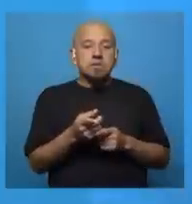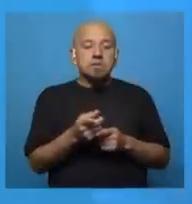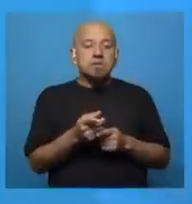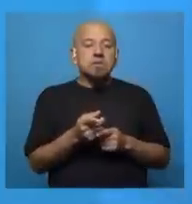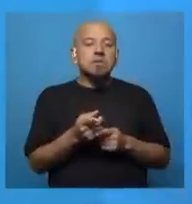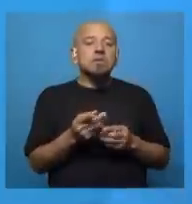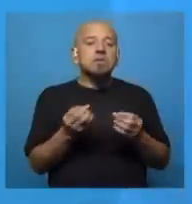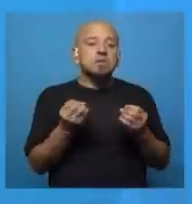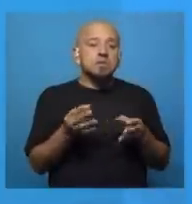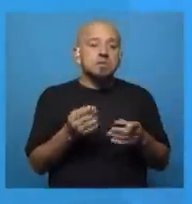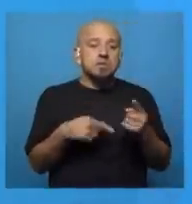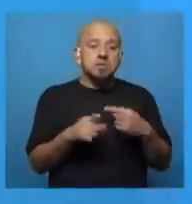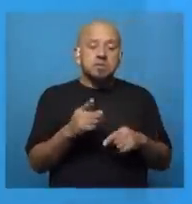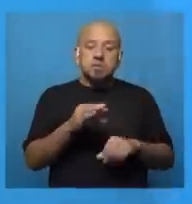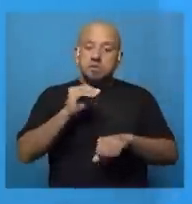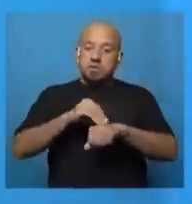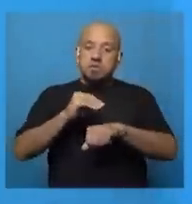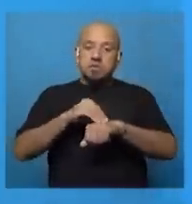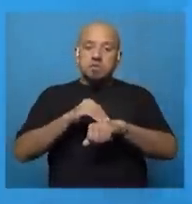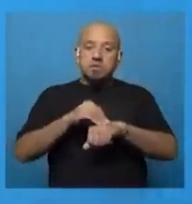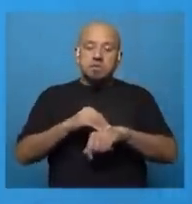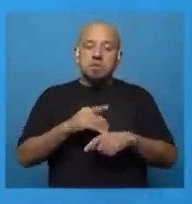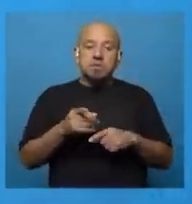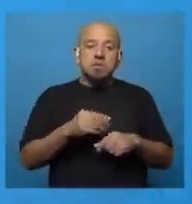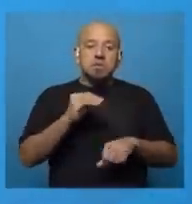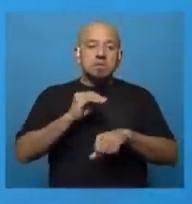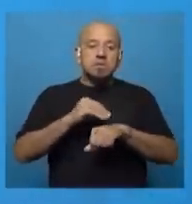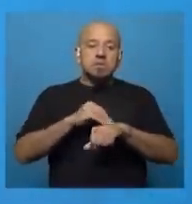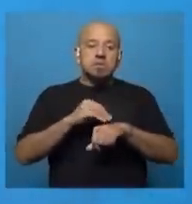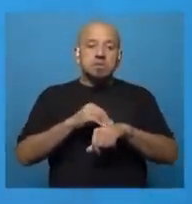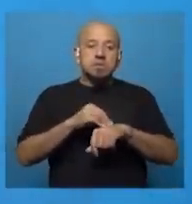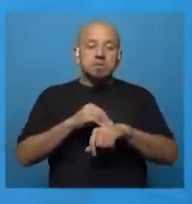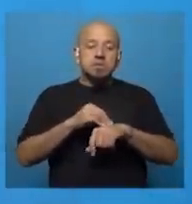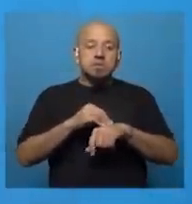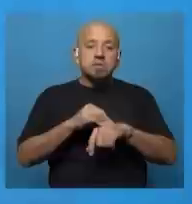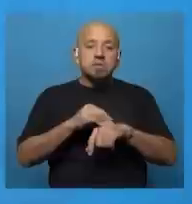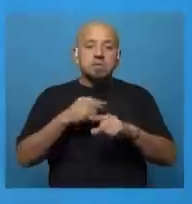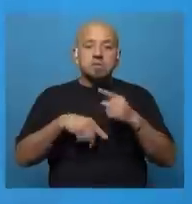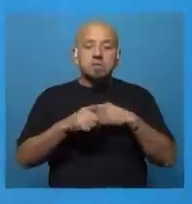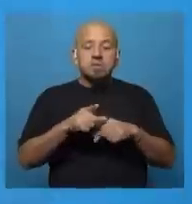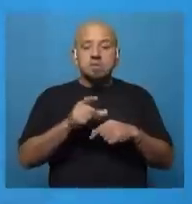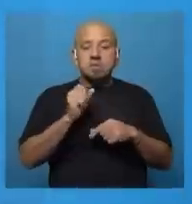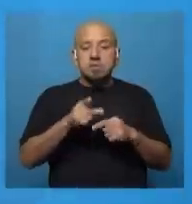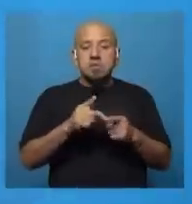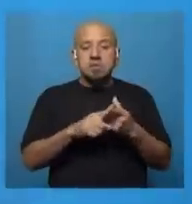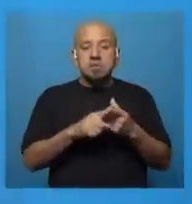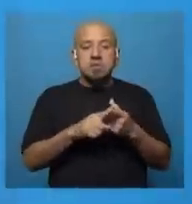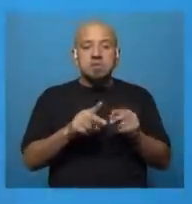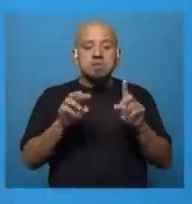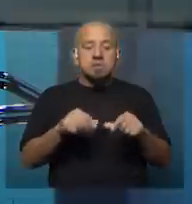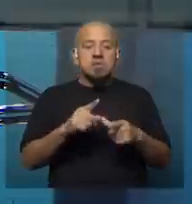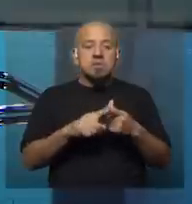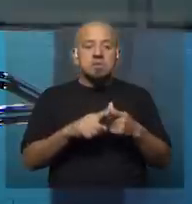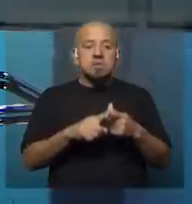porque fue advertido fue advertido por sus correligionarios en la propia interpelación sobre el tema